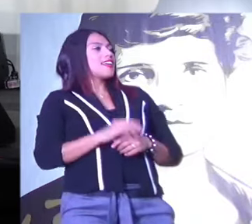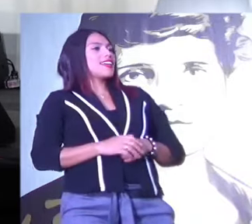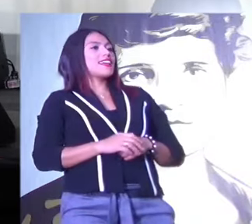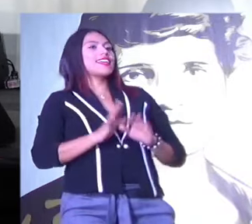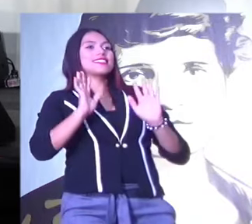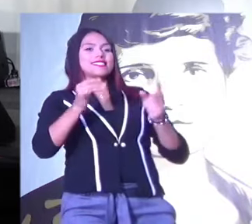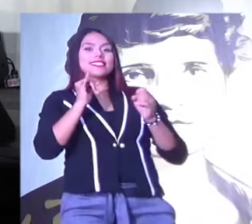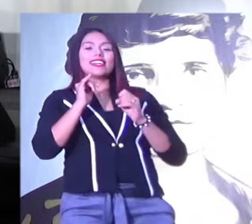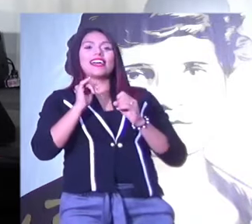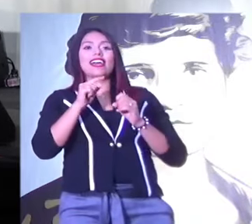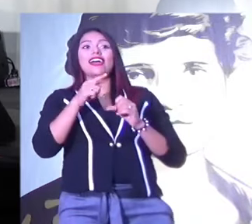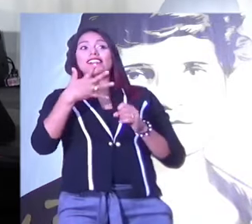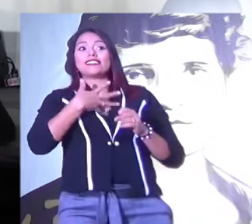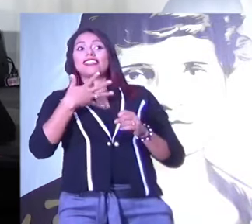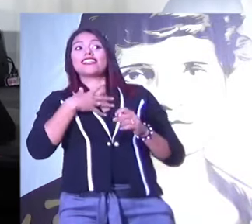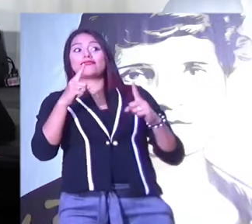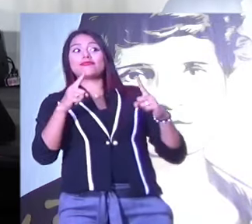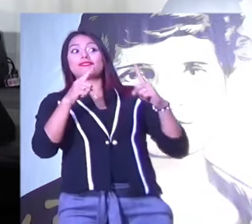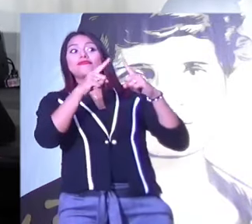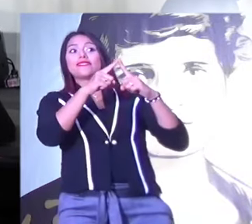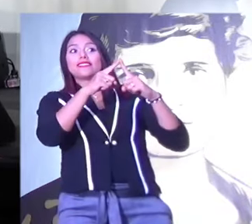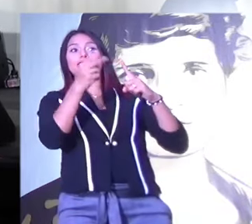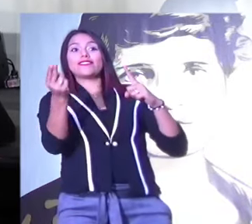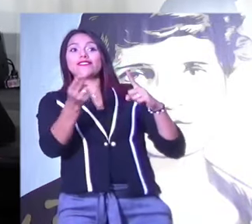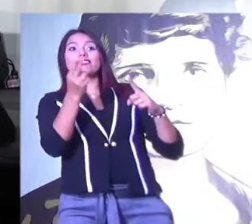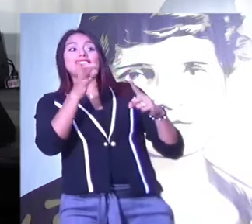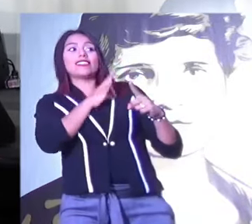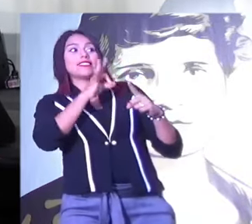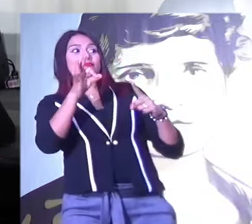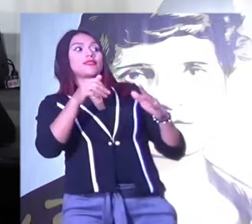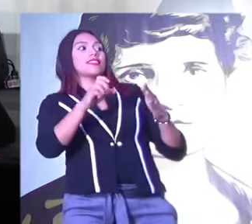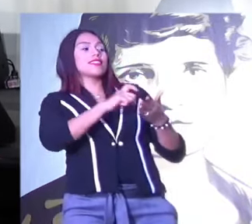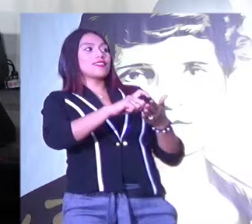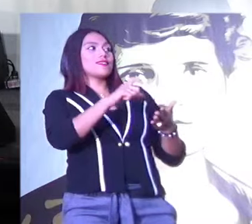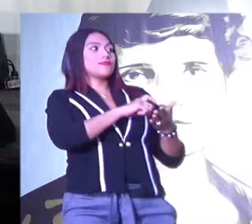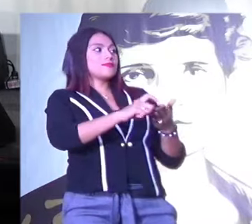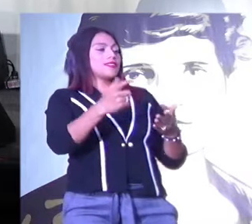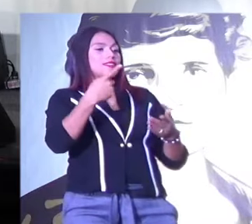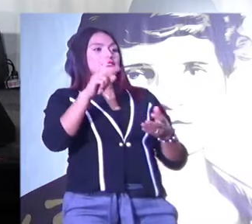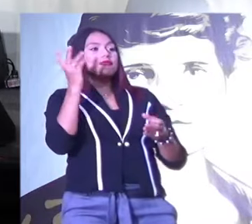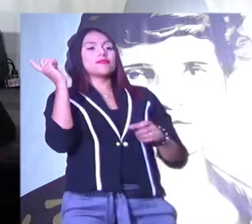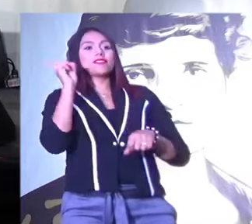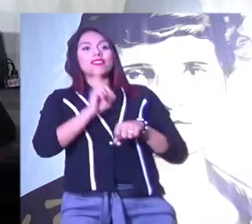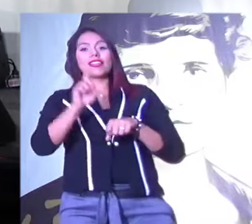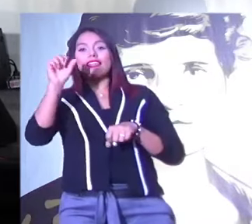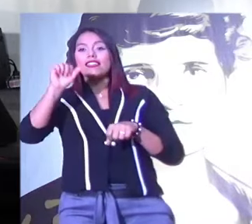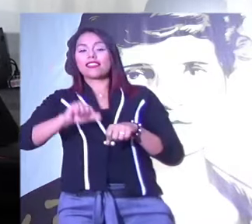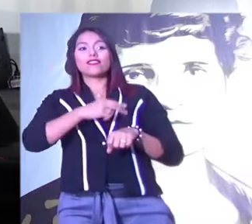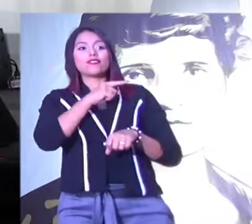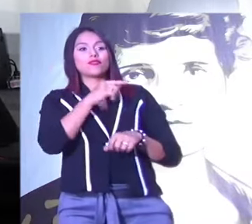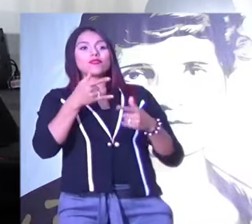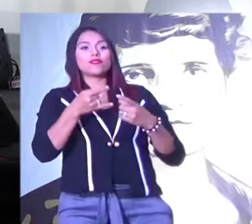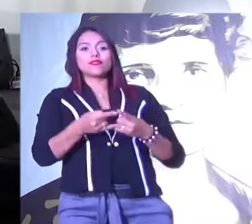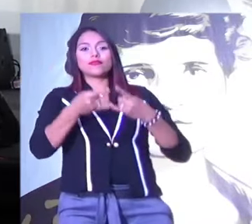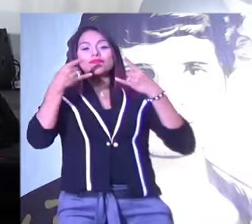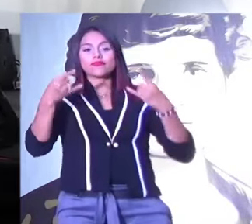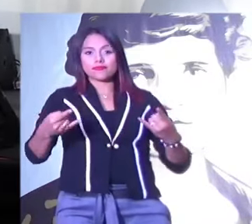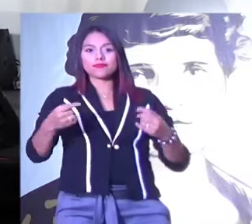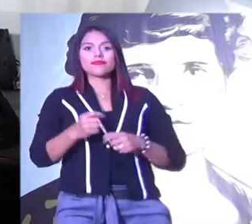la, que también la van a poder comprar, va a estar en esa mesa, pero vamos a hablar hoy de tus cuentos.